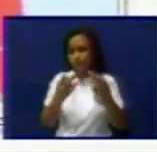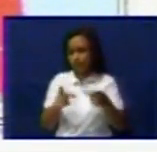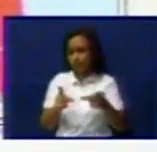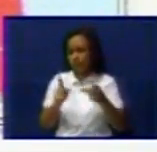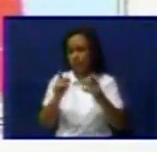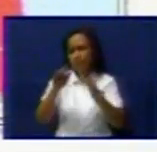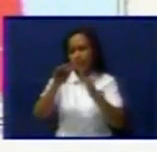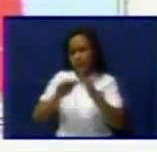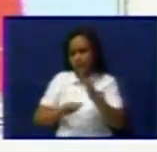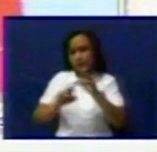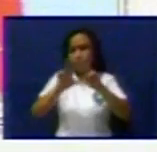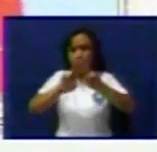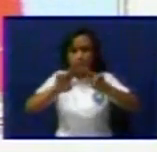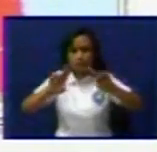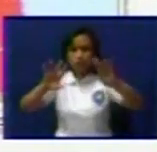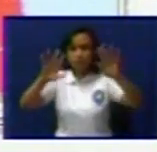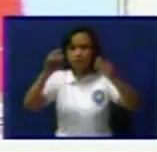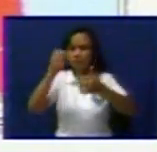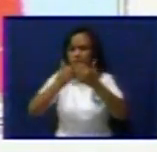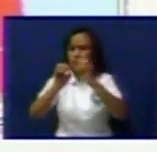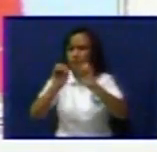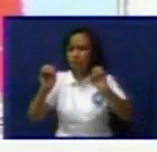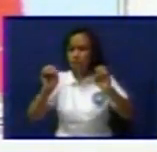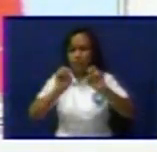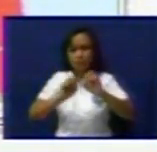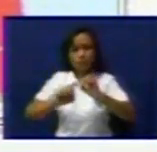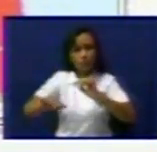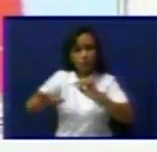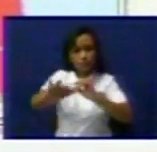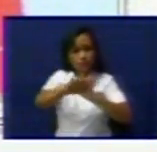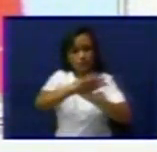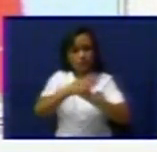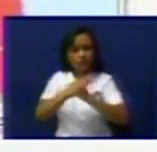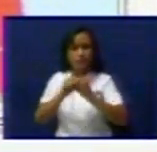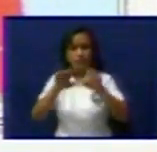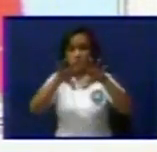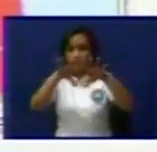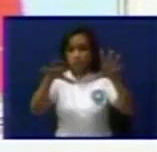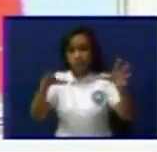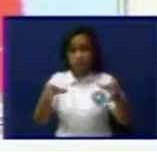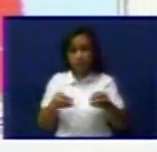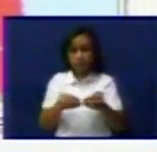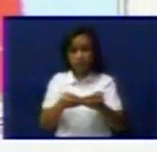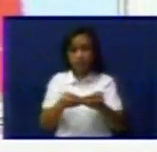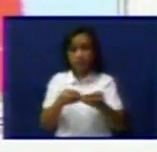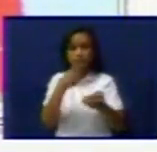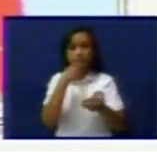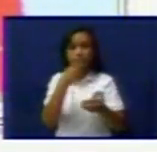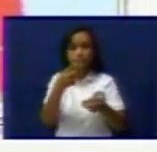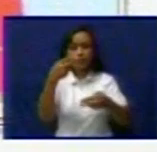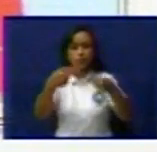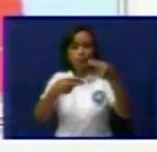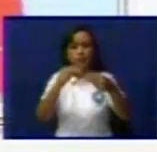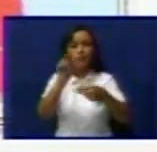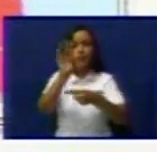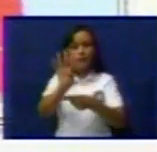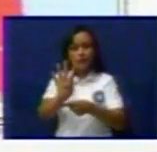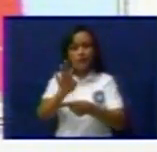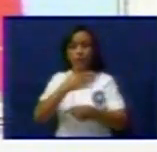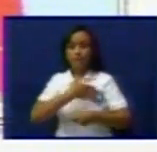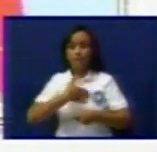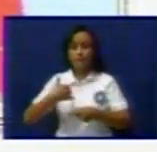minimizar impactos ambientales y sociales, partiendo de consideraciones globales, se recomienda la ruta 4.